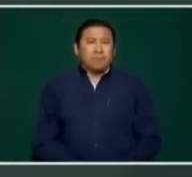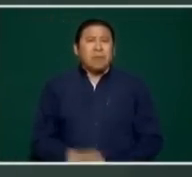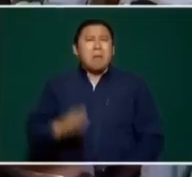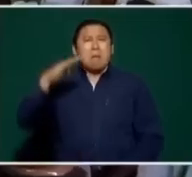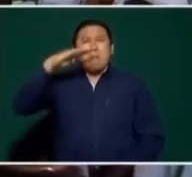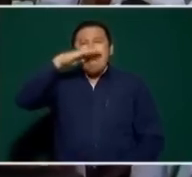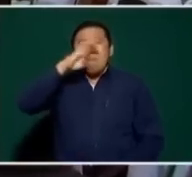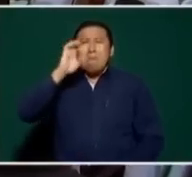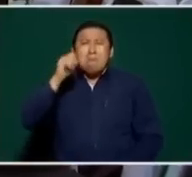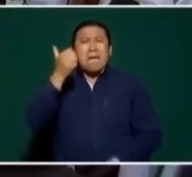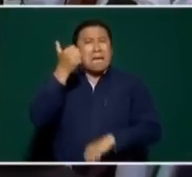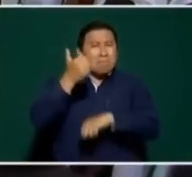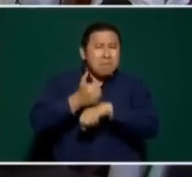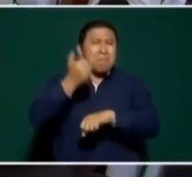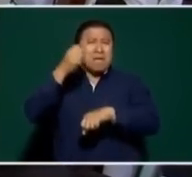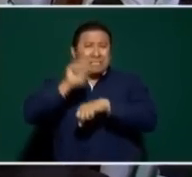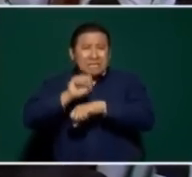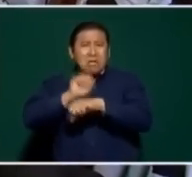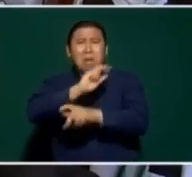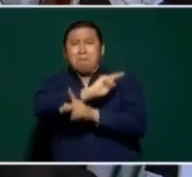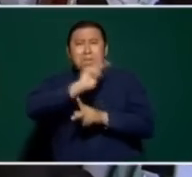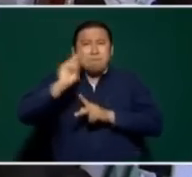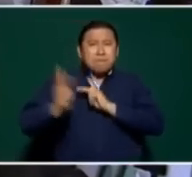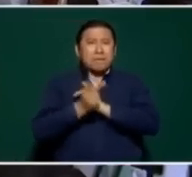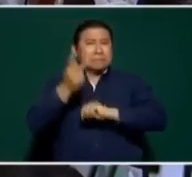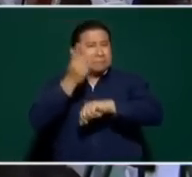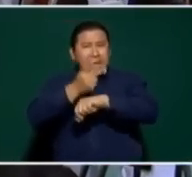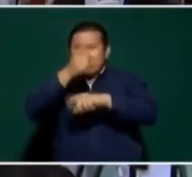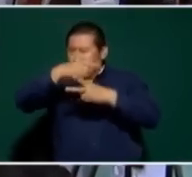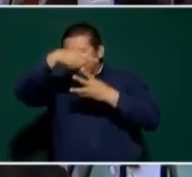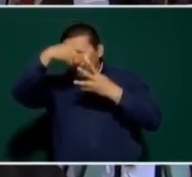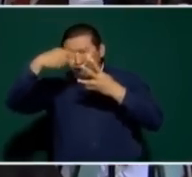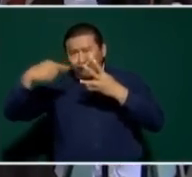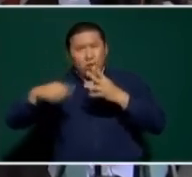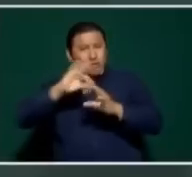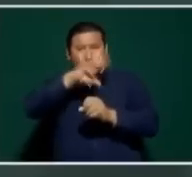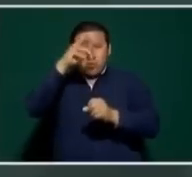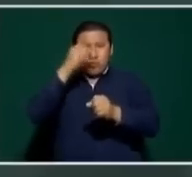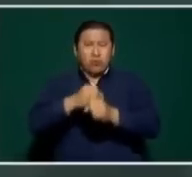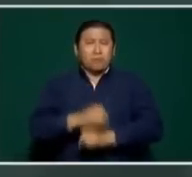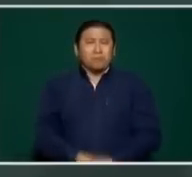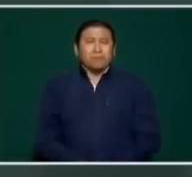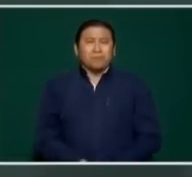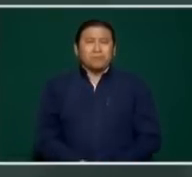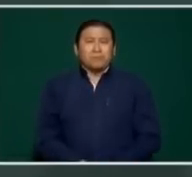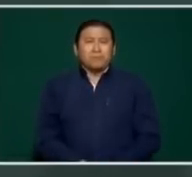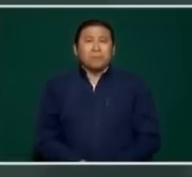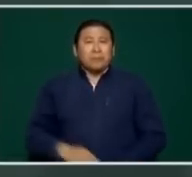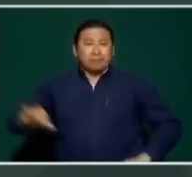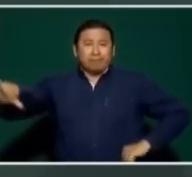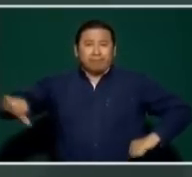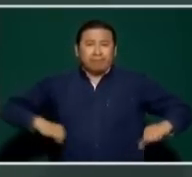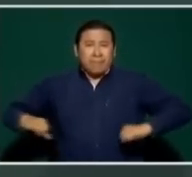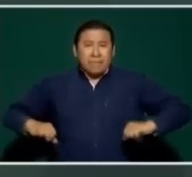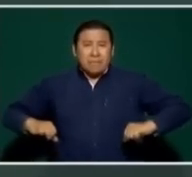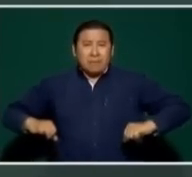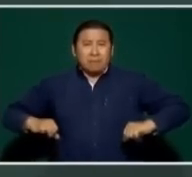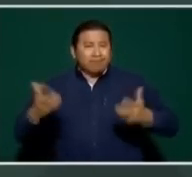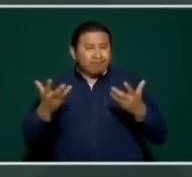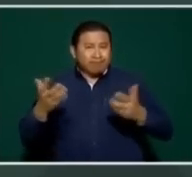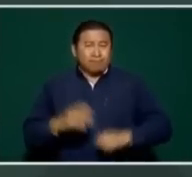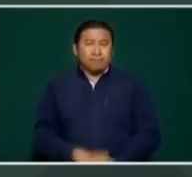Becas de primaria, secundaria, preparatoria, todos. Y actividades